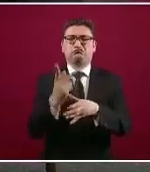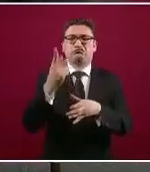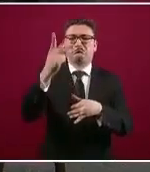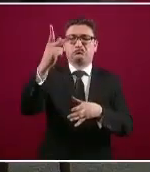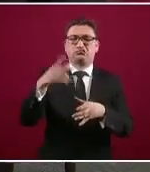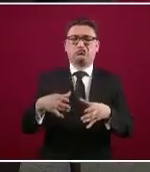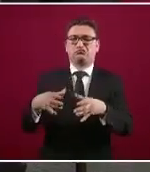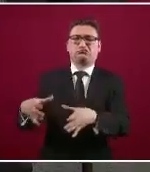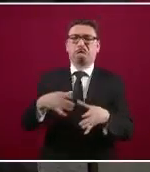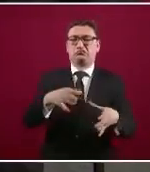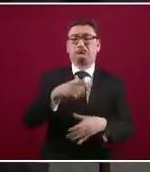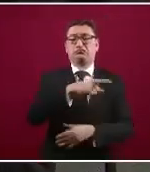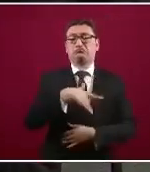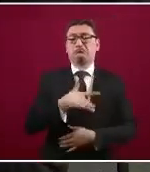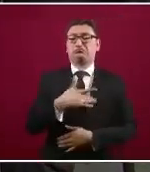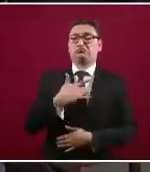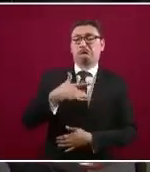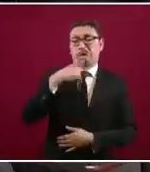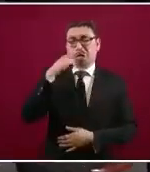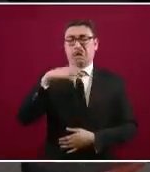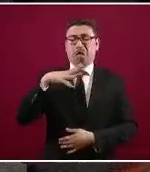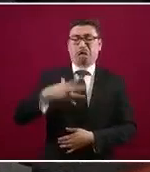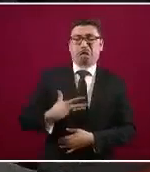Así era la arrogancia, la prepotencia.